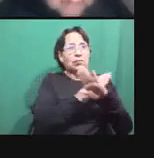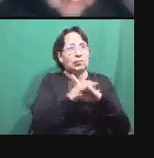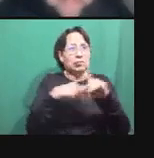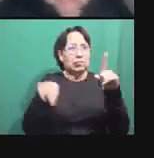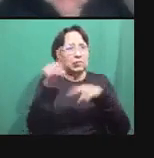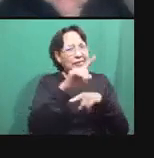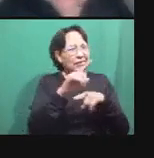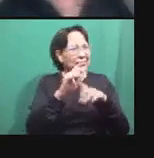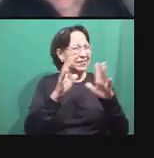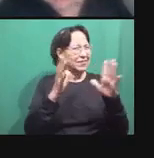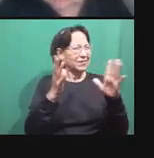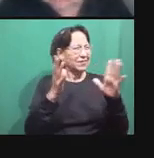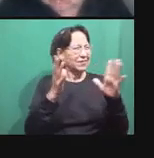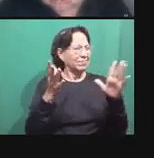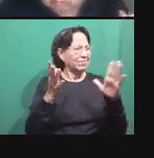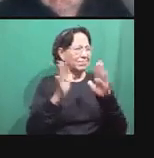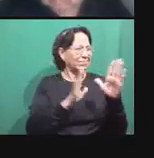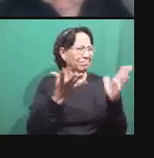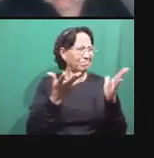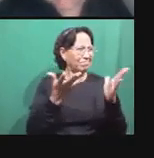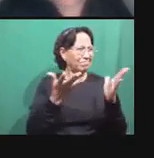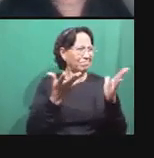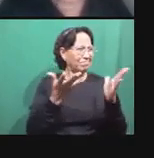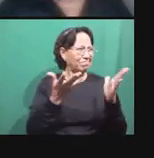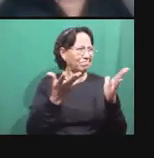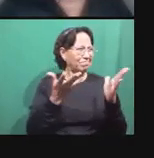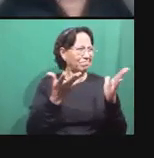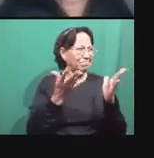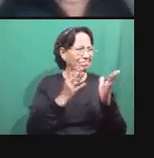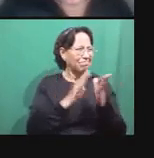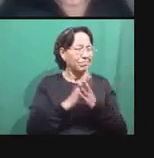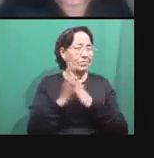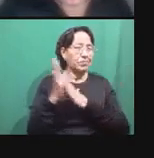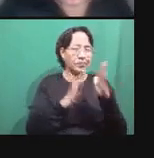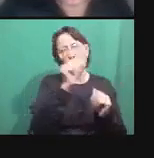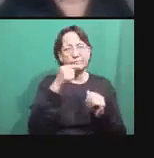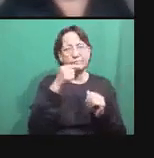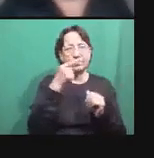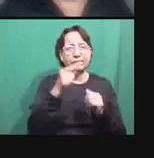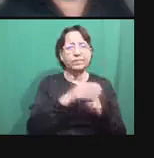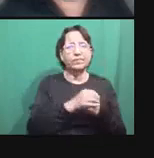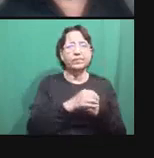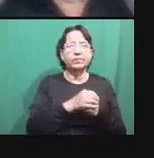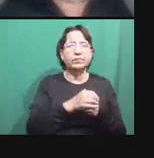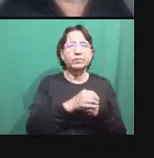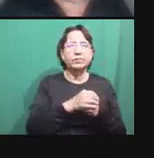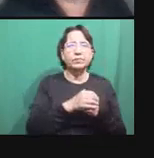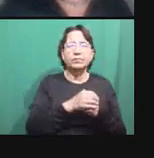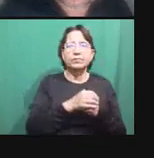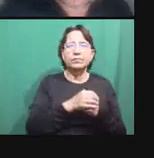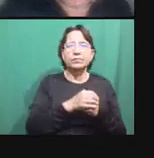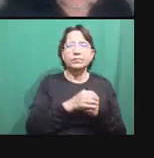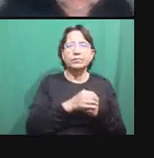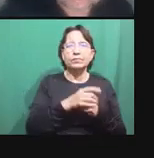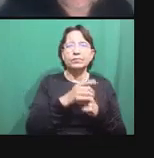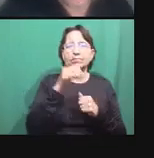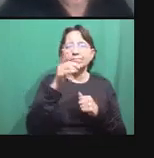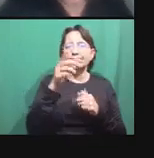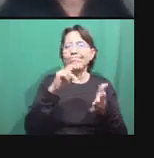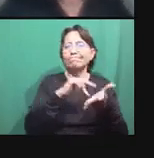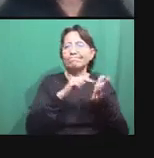una idea que quiero dejar instalada con mucho valor, y es que sea como sea, hay una lucha permanente en la